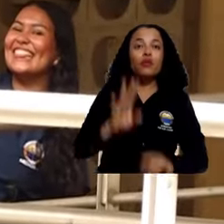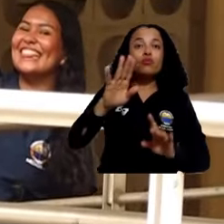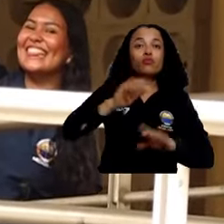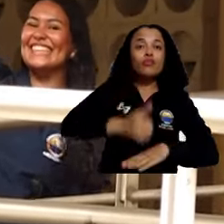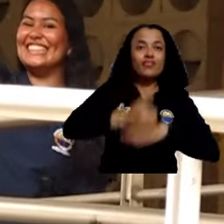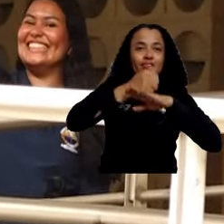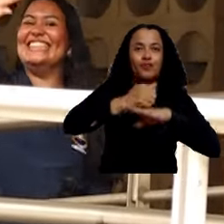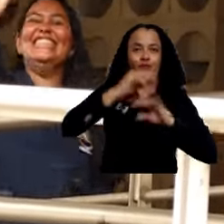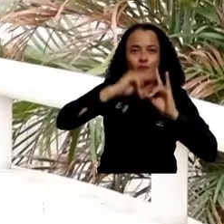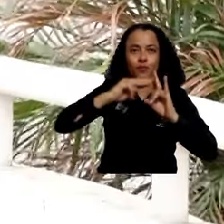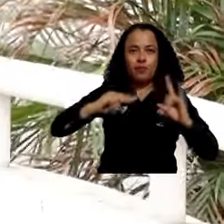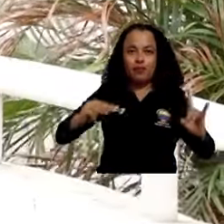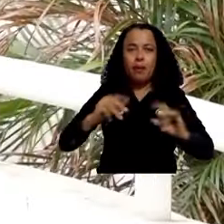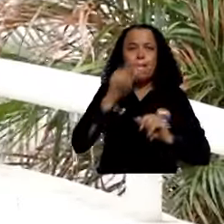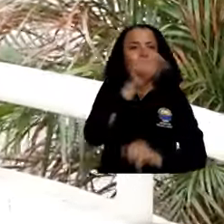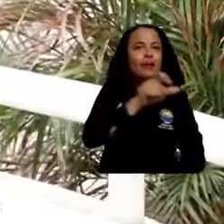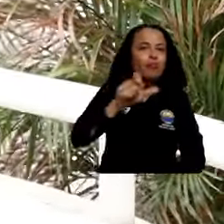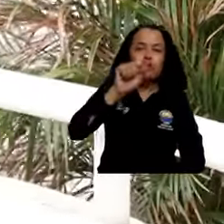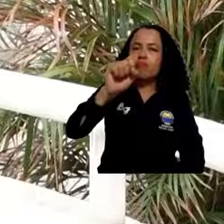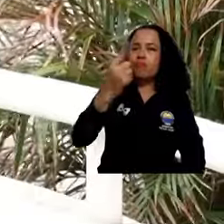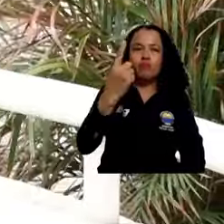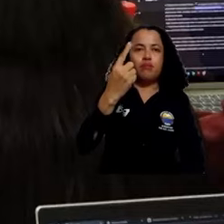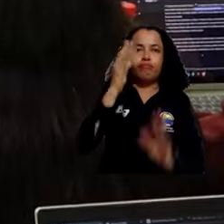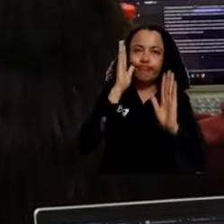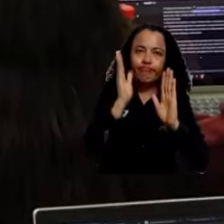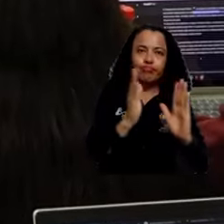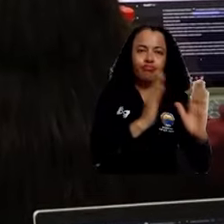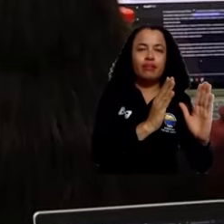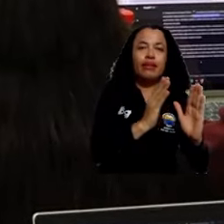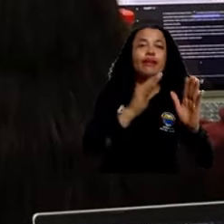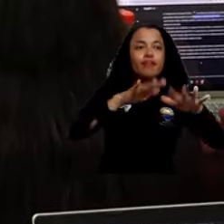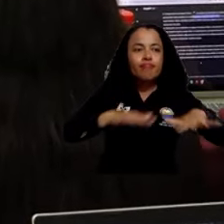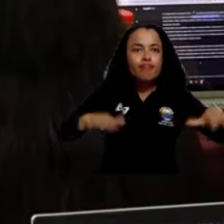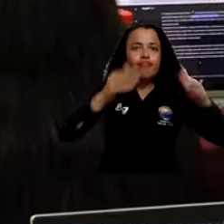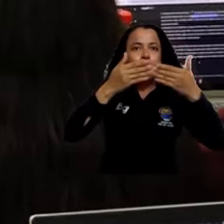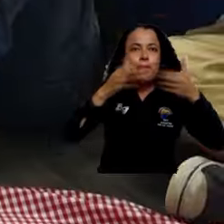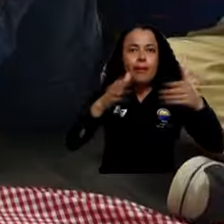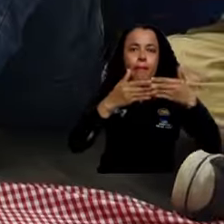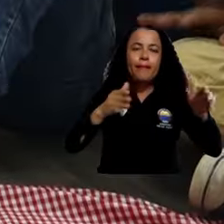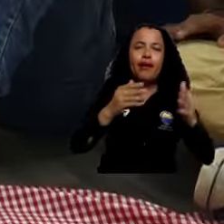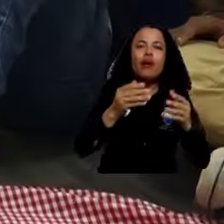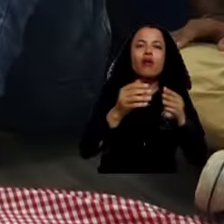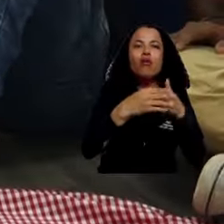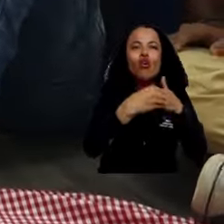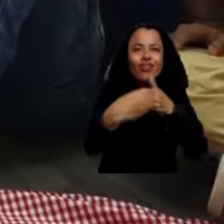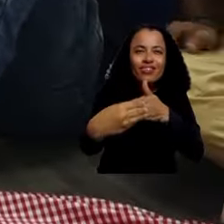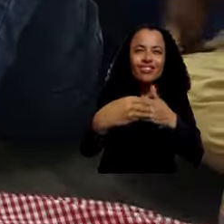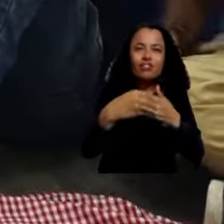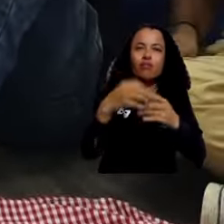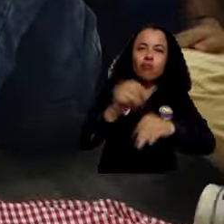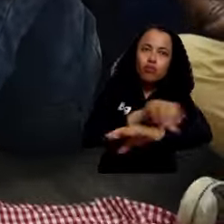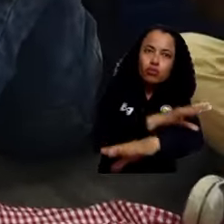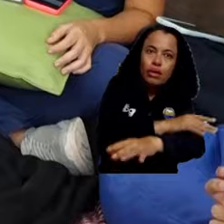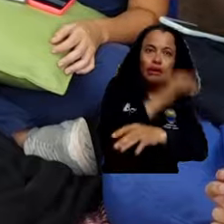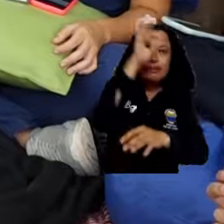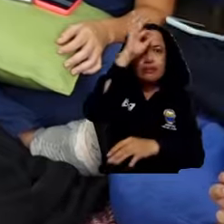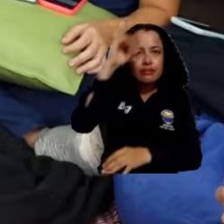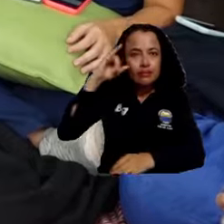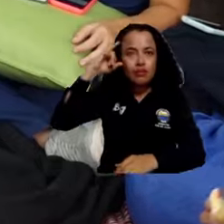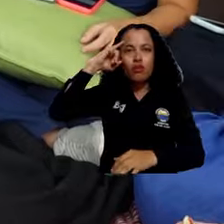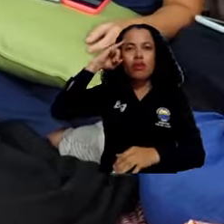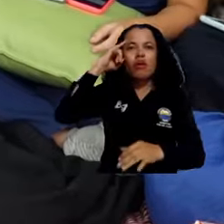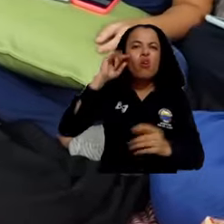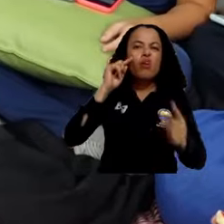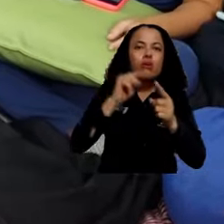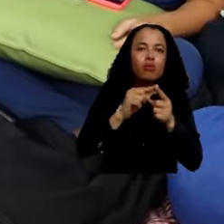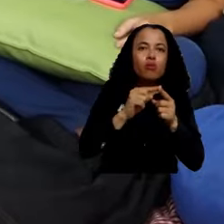de la Universidad del Magdalena, la gente es primero. Por ello, abre espacios de orientación emocional y psicológica como ruta para el